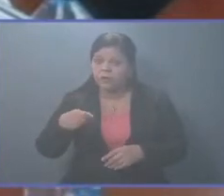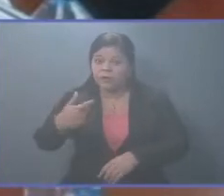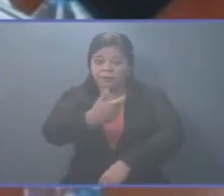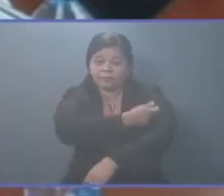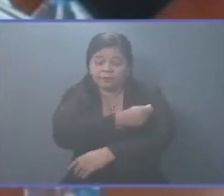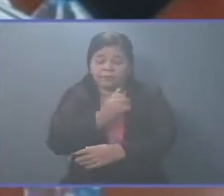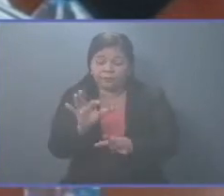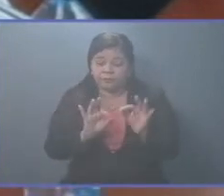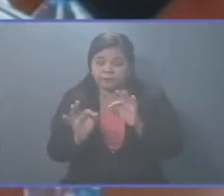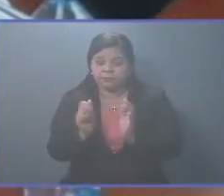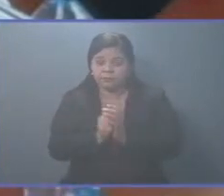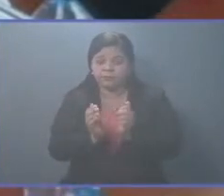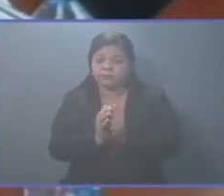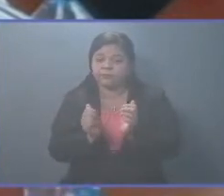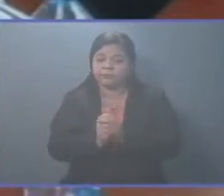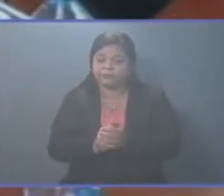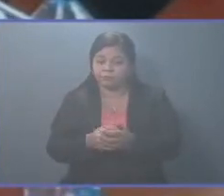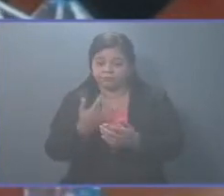problemas serios?